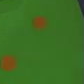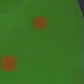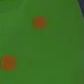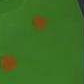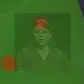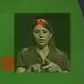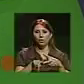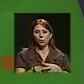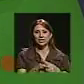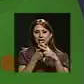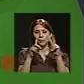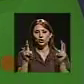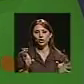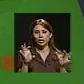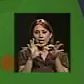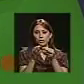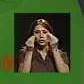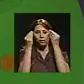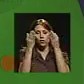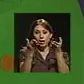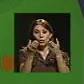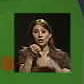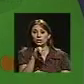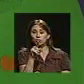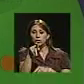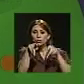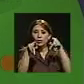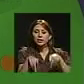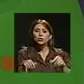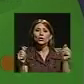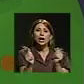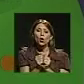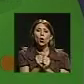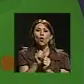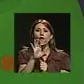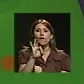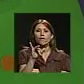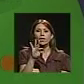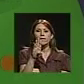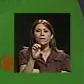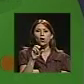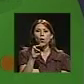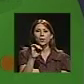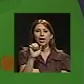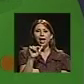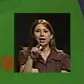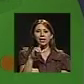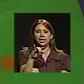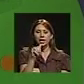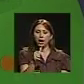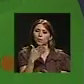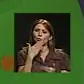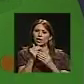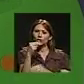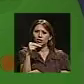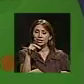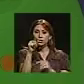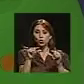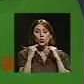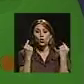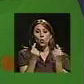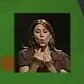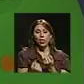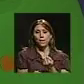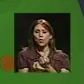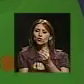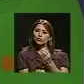Comenzamos Nexos informándole que si usted es una persona con fibromialgia, tiene muy buenas noticias. Un grupo de apoyo surge